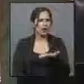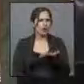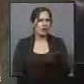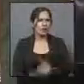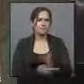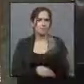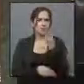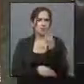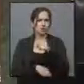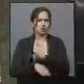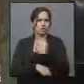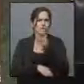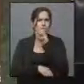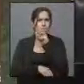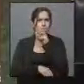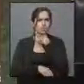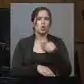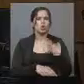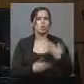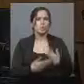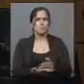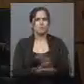...correr sus tres minutos. Adelante, diputado Castro.